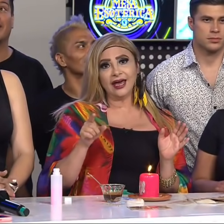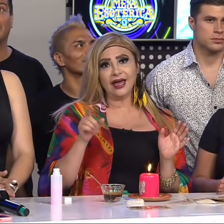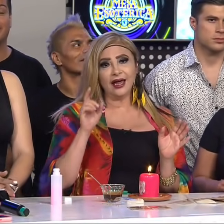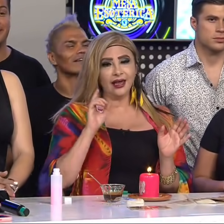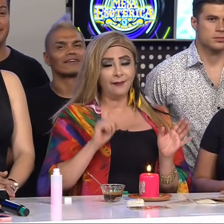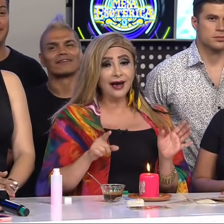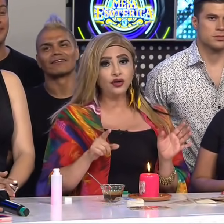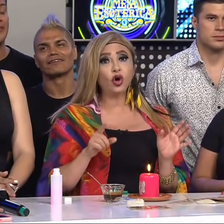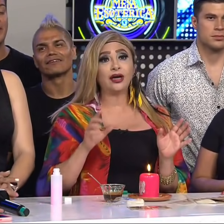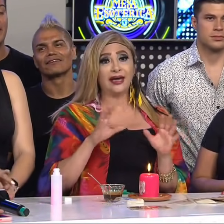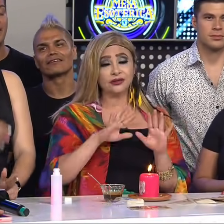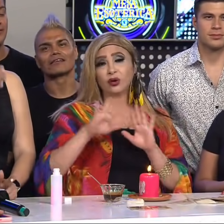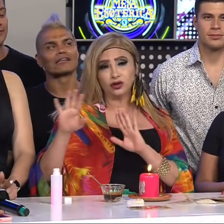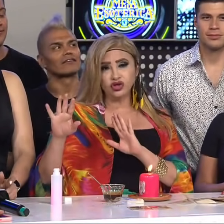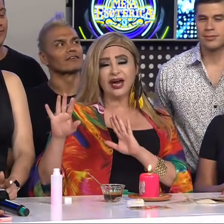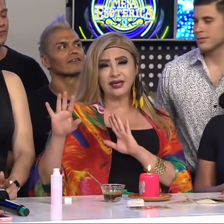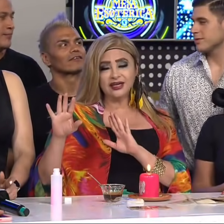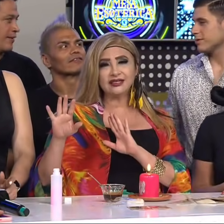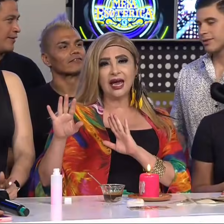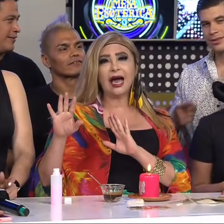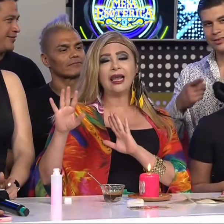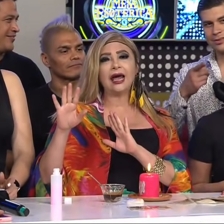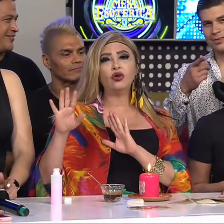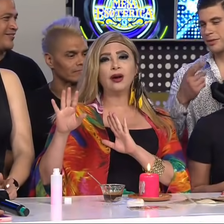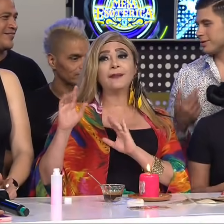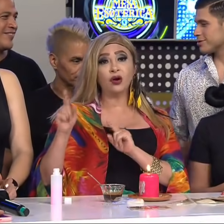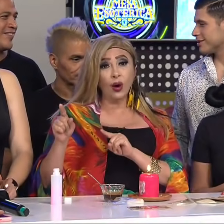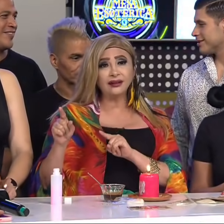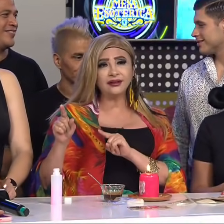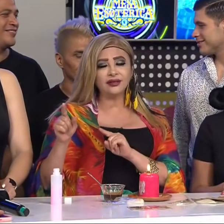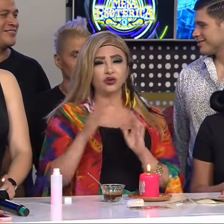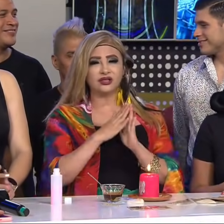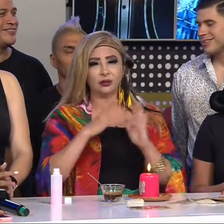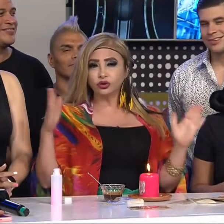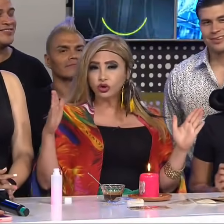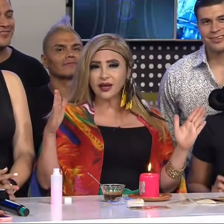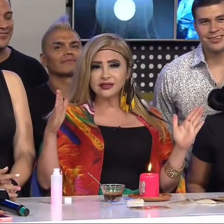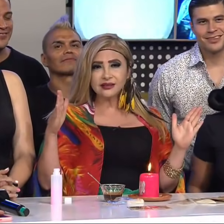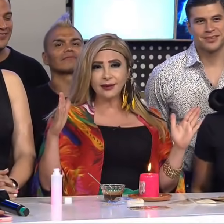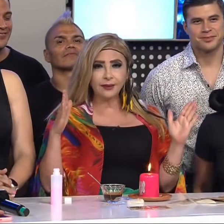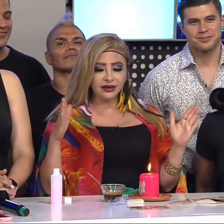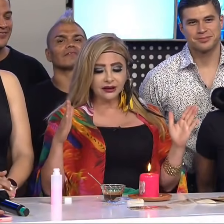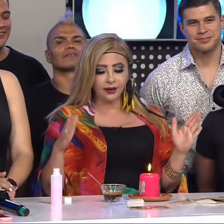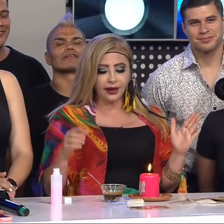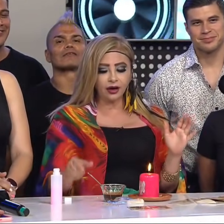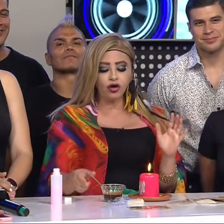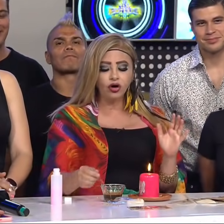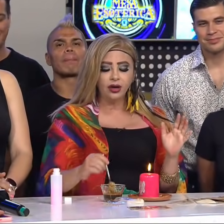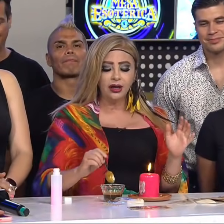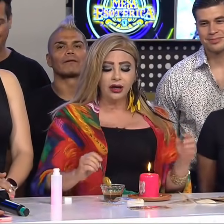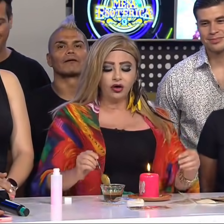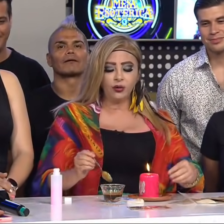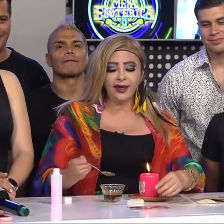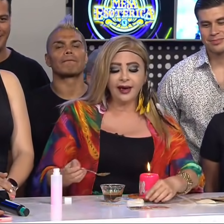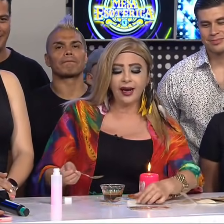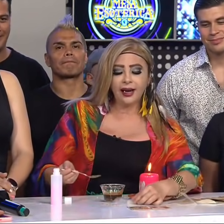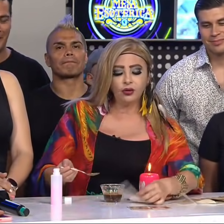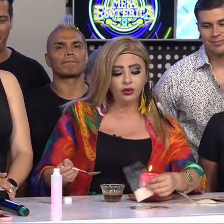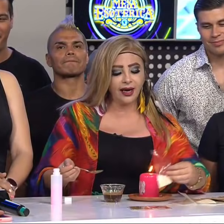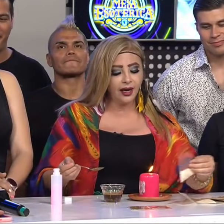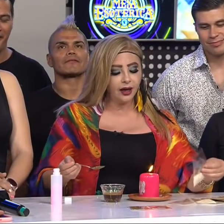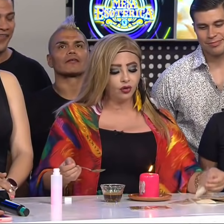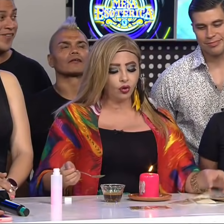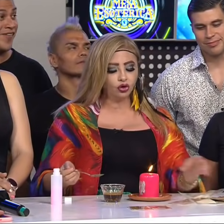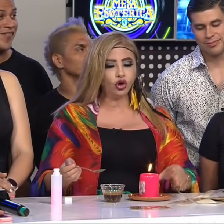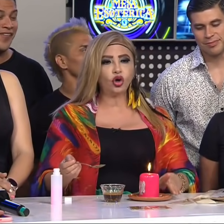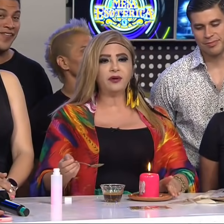de mayo, que es cuando ya inicia la luna menguante. Entonces tenemos toda esa semana para trabajarlo. Lo voy a dejar a la